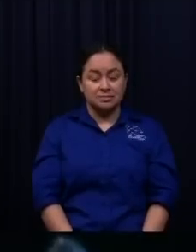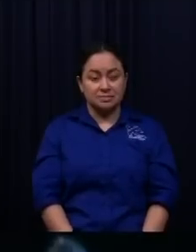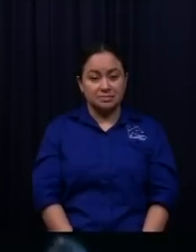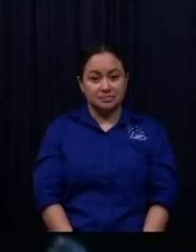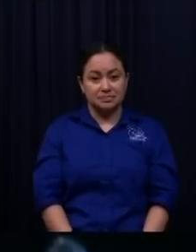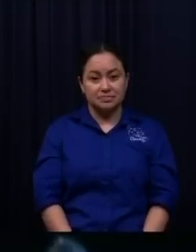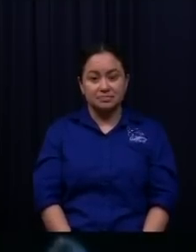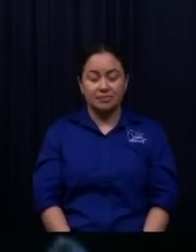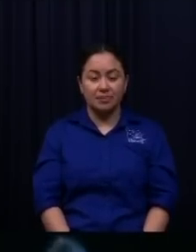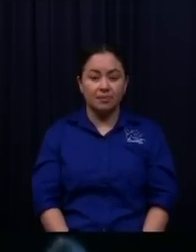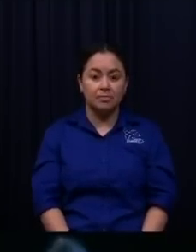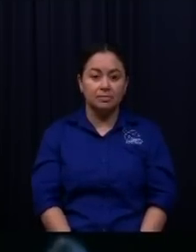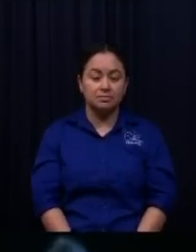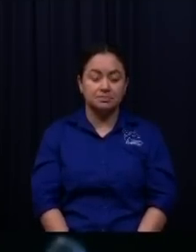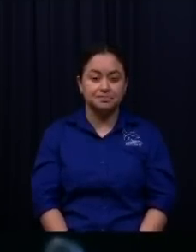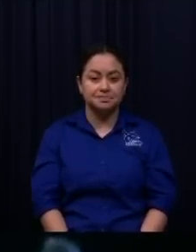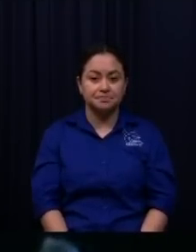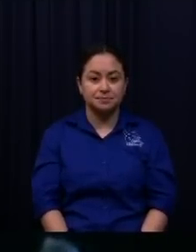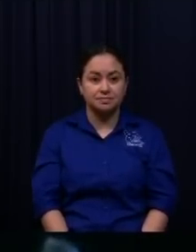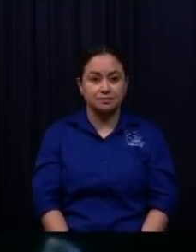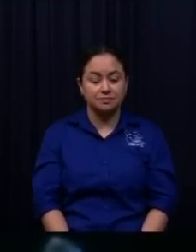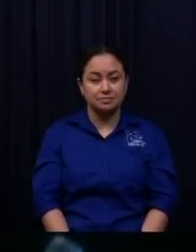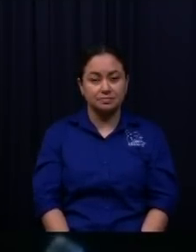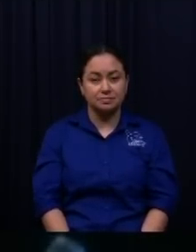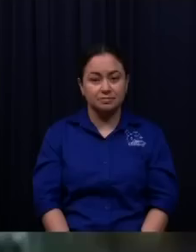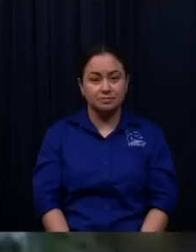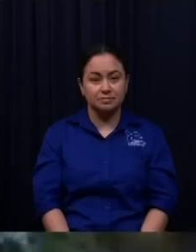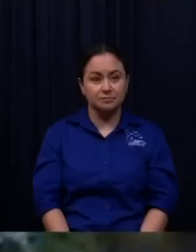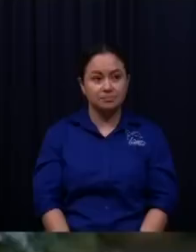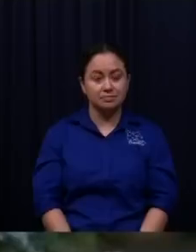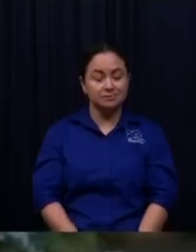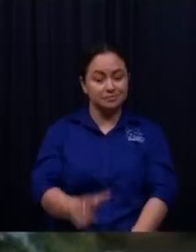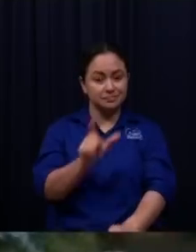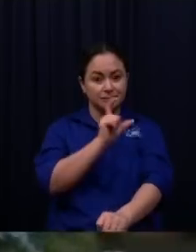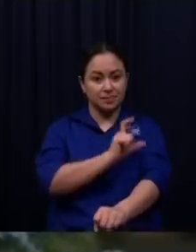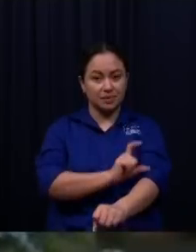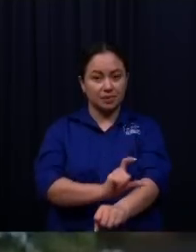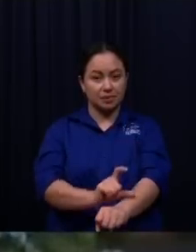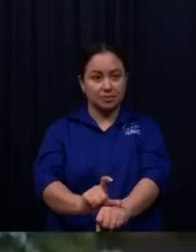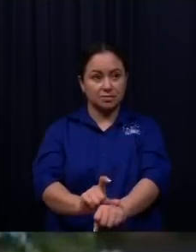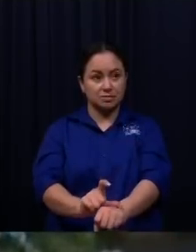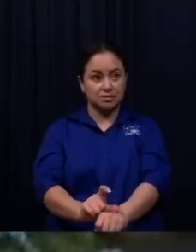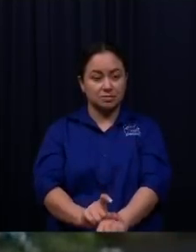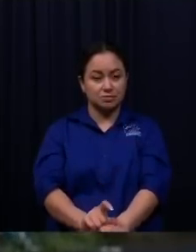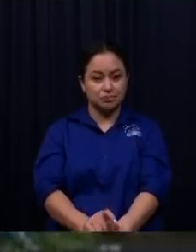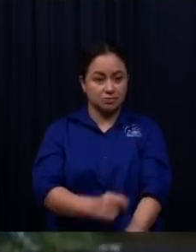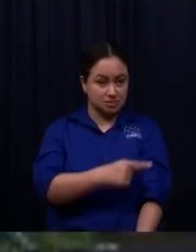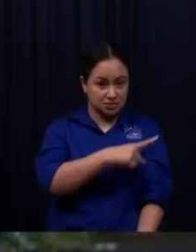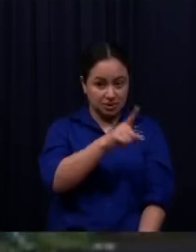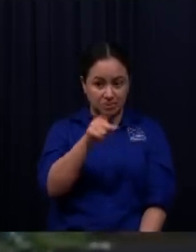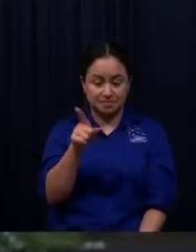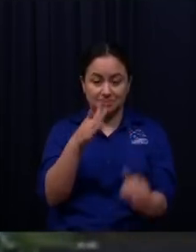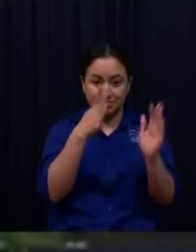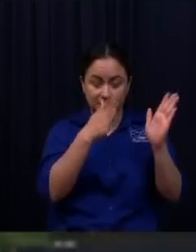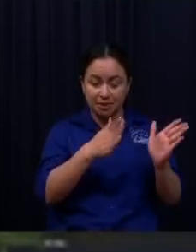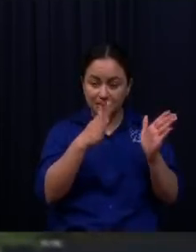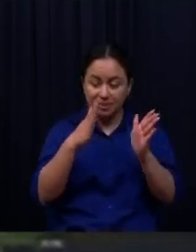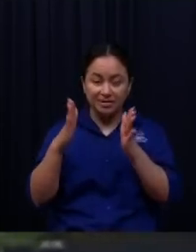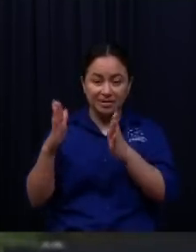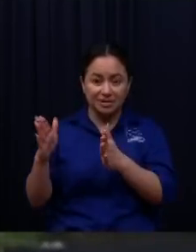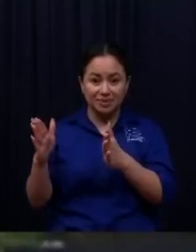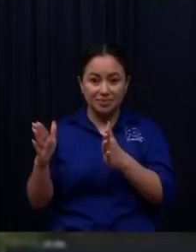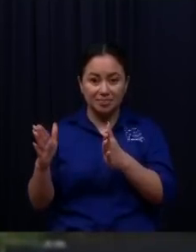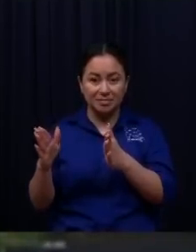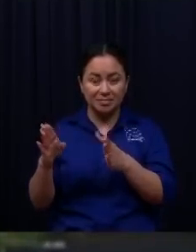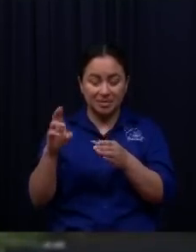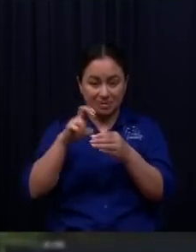escuela. Sigamos, pues. ¿Ya está listo para tomar la Santa Cena? 2 minutos, regáleme y ya lo dejo